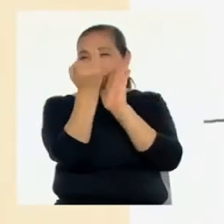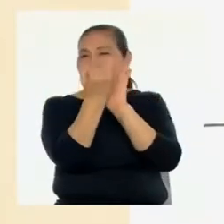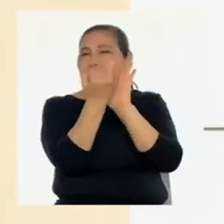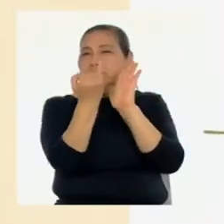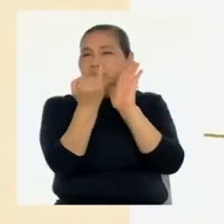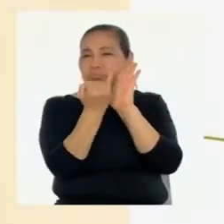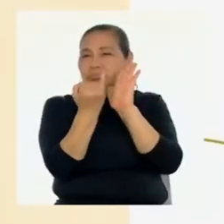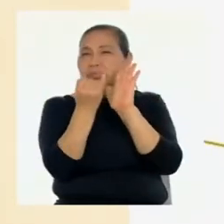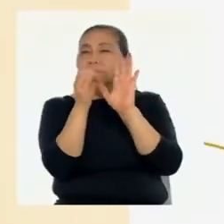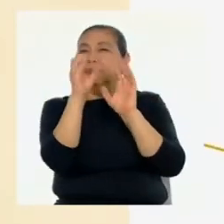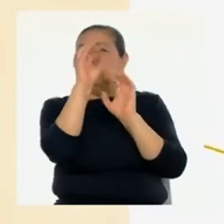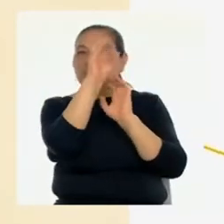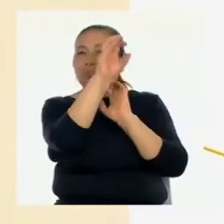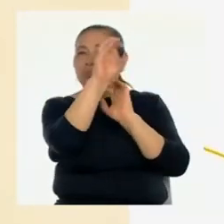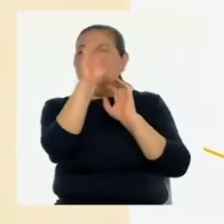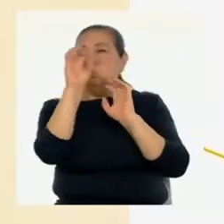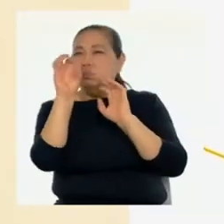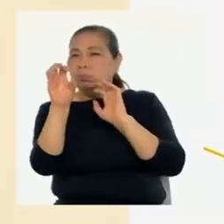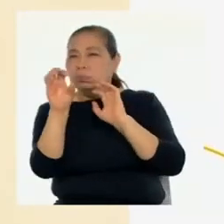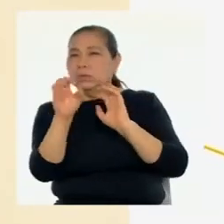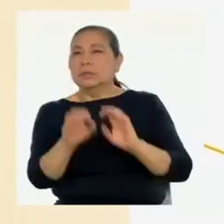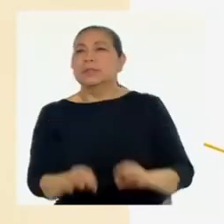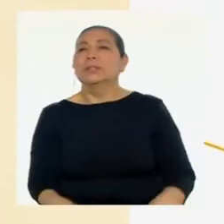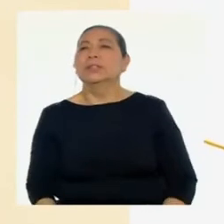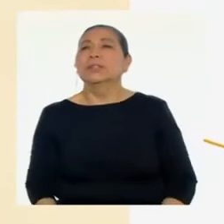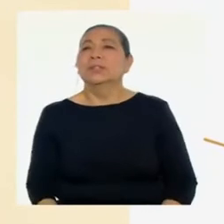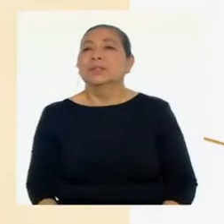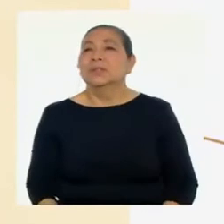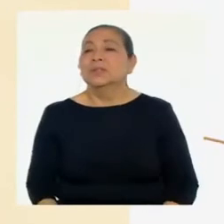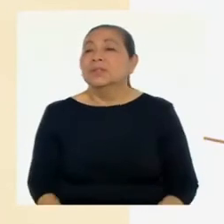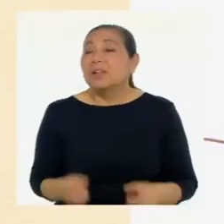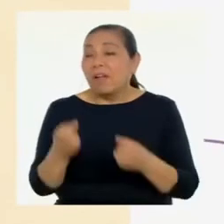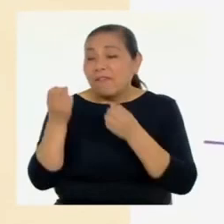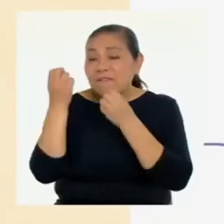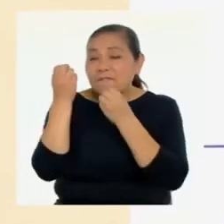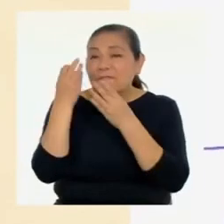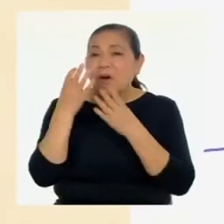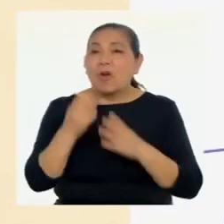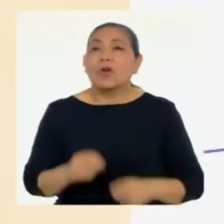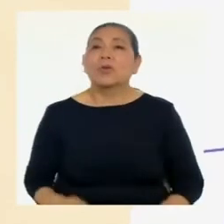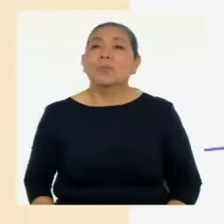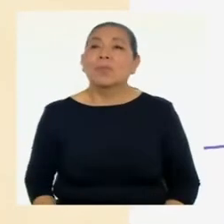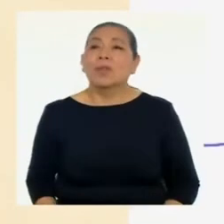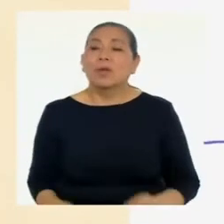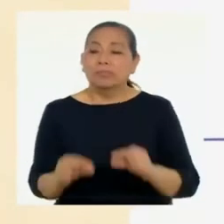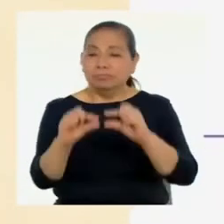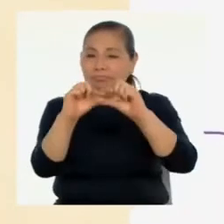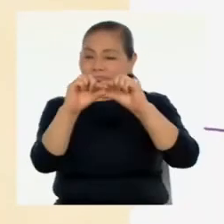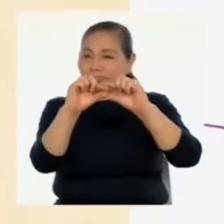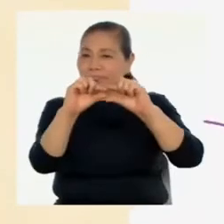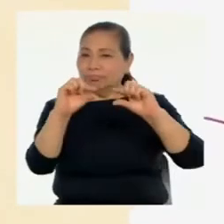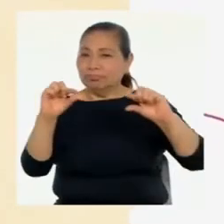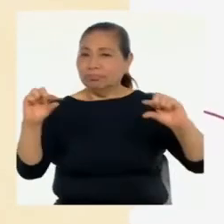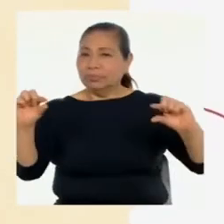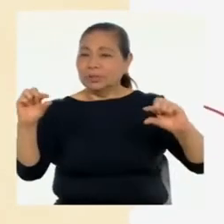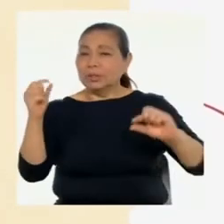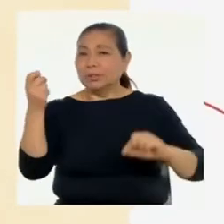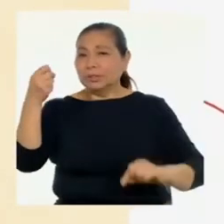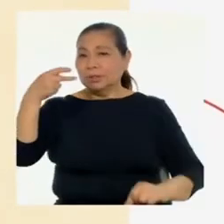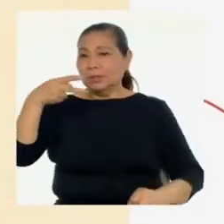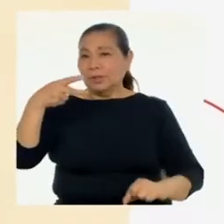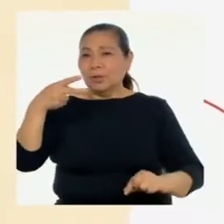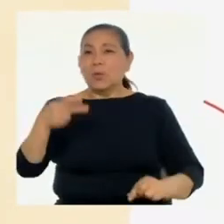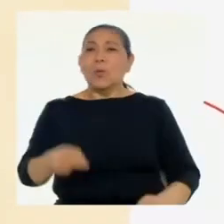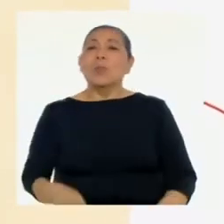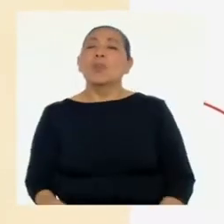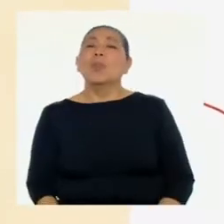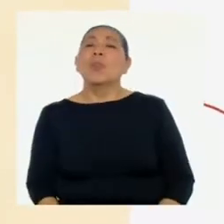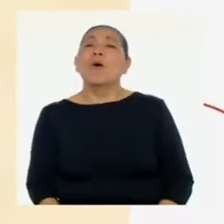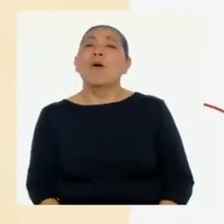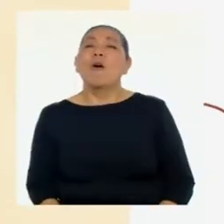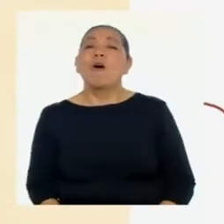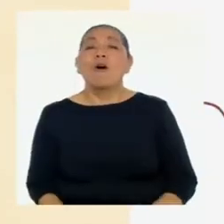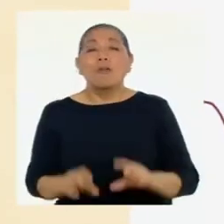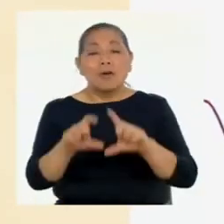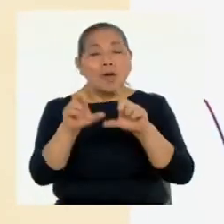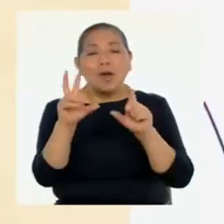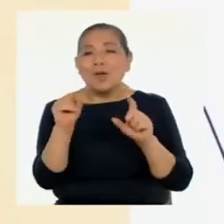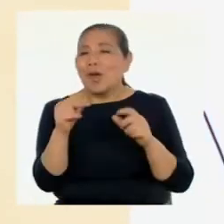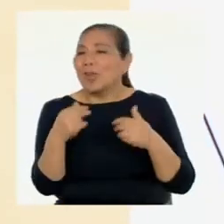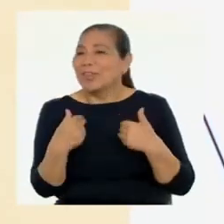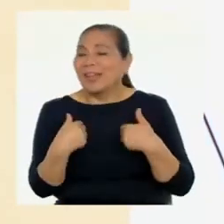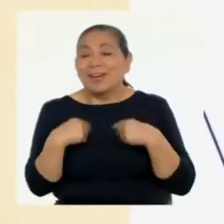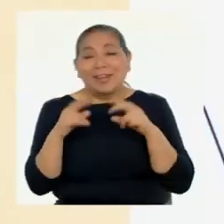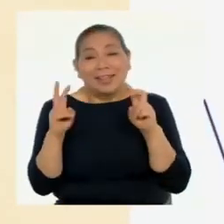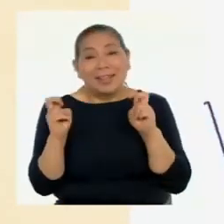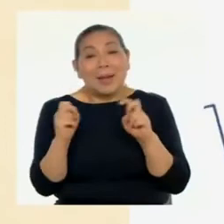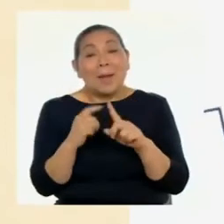o viñetas en distintas posiciones, datos informativos y un emisor. En el segundo diseño, el afiche